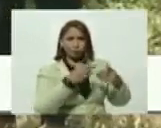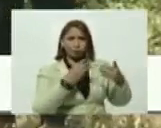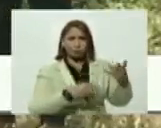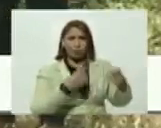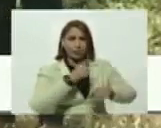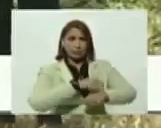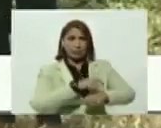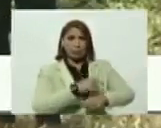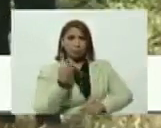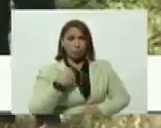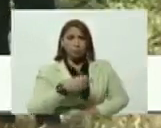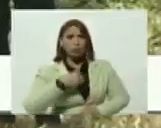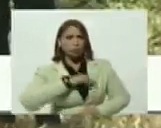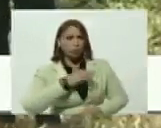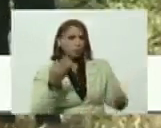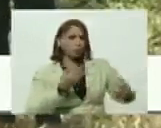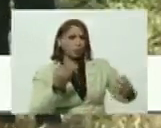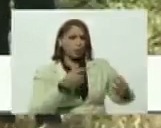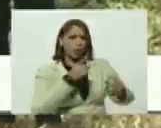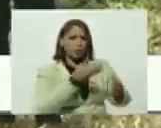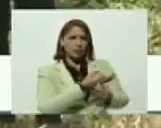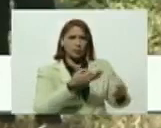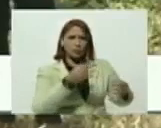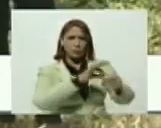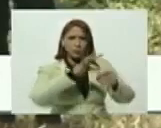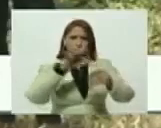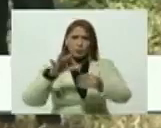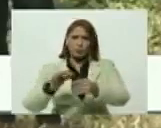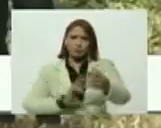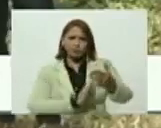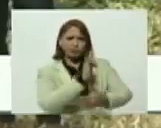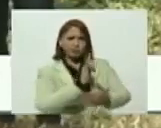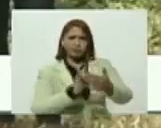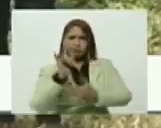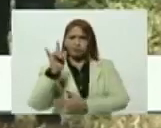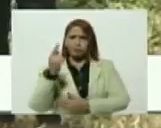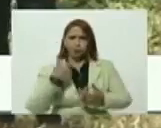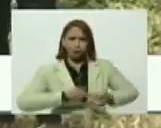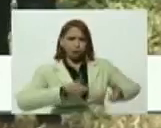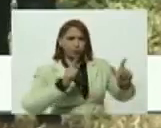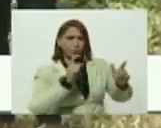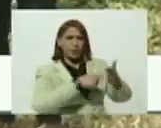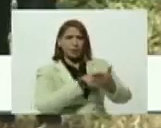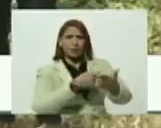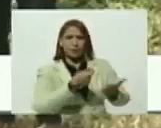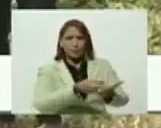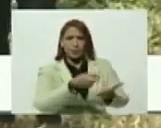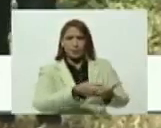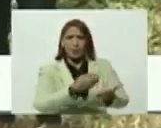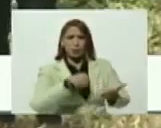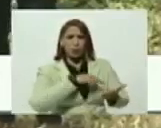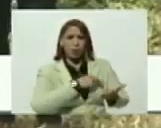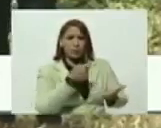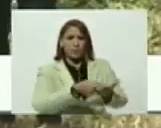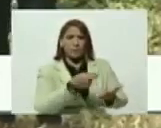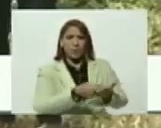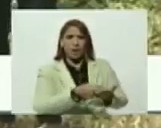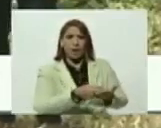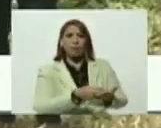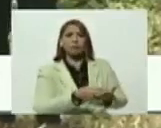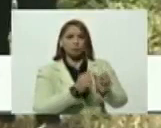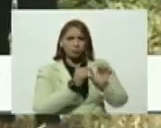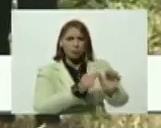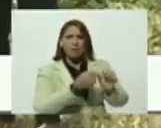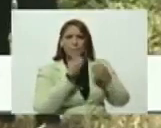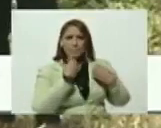tuvimos, estamos seguros que será una exitosa cosecha que nos permitirá cancelar nuestro financiamiento para quedar bien con el Estado, quedar